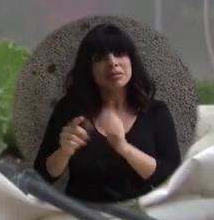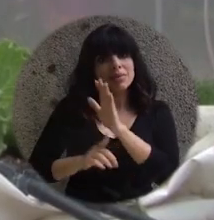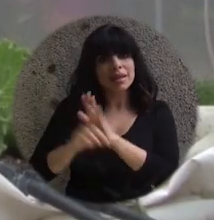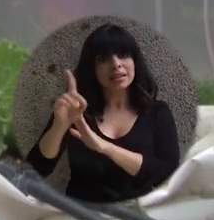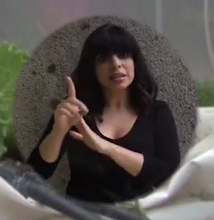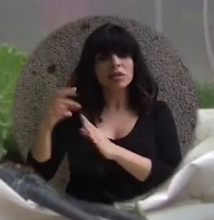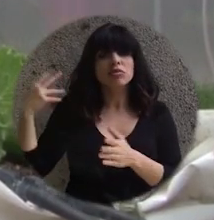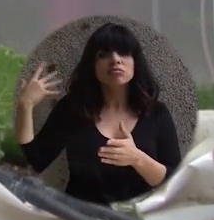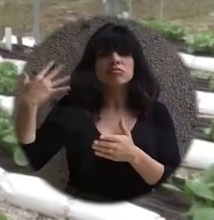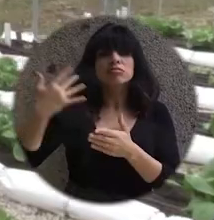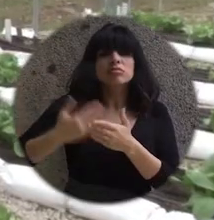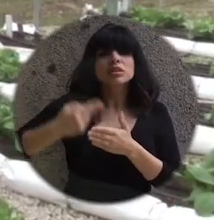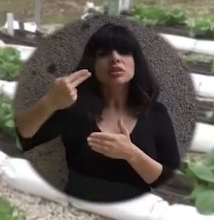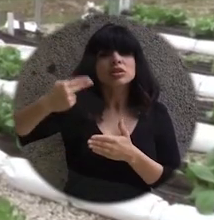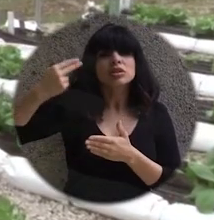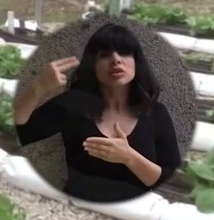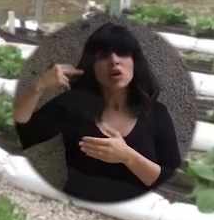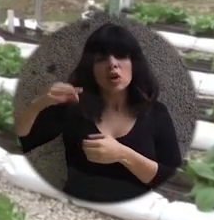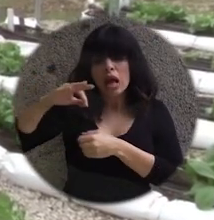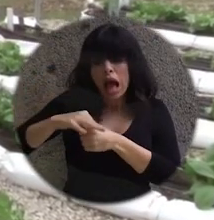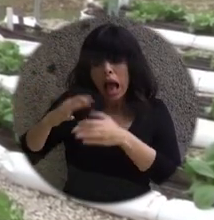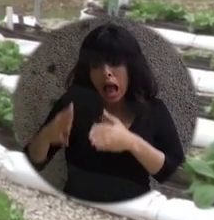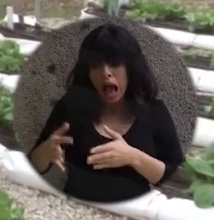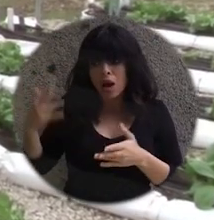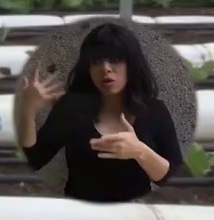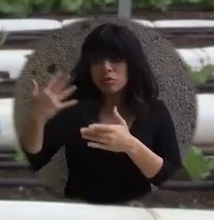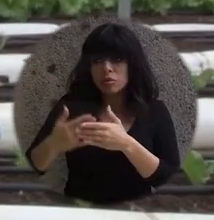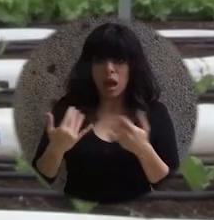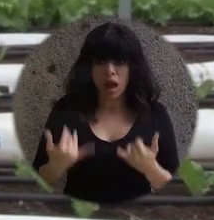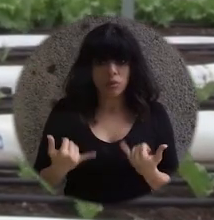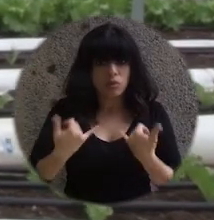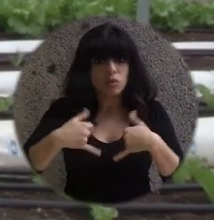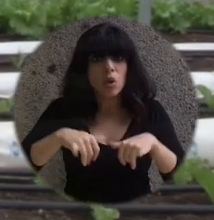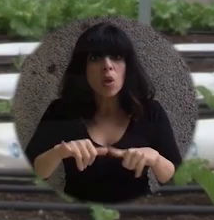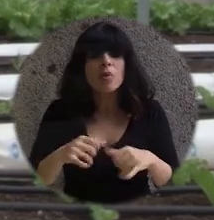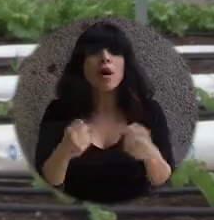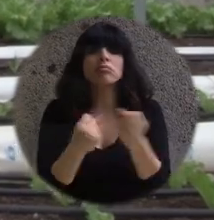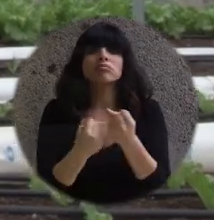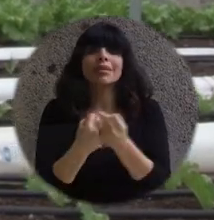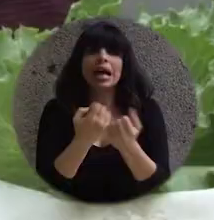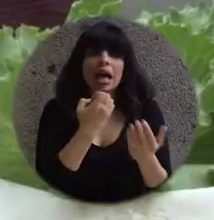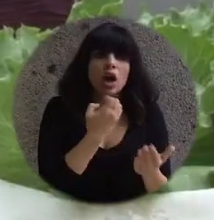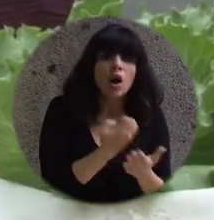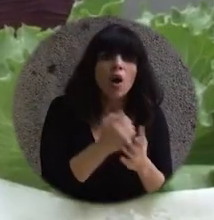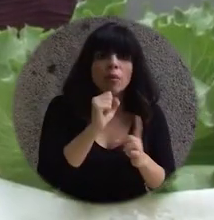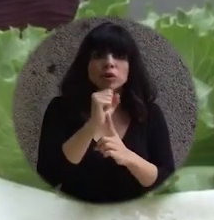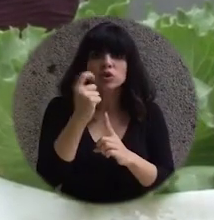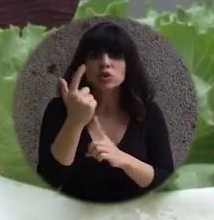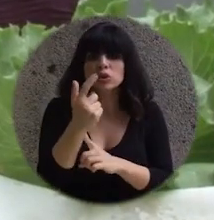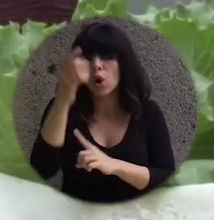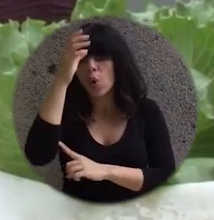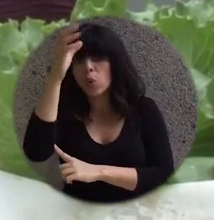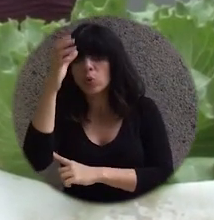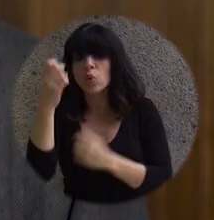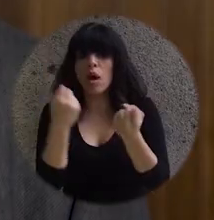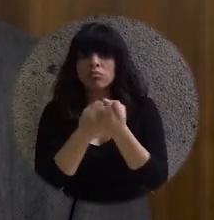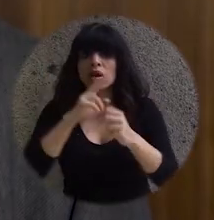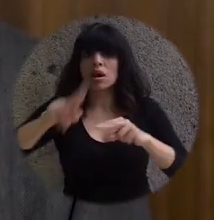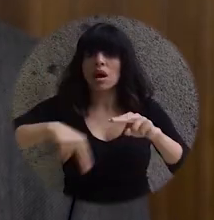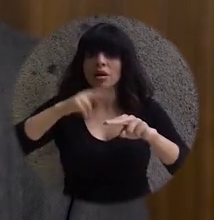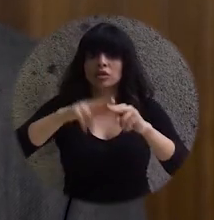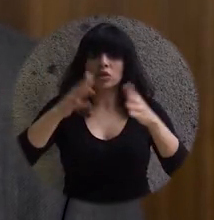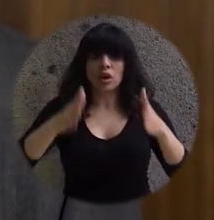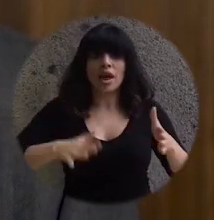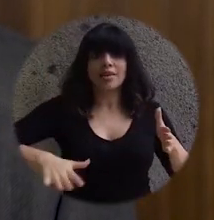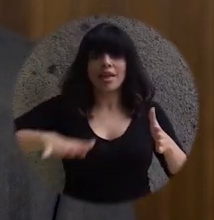través de la historia, el agro ha sido, y sigue siendo hoy, sustento económico, social y cultural de nuestra nacionalidad. Por